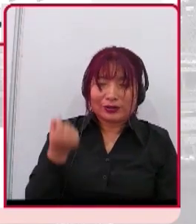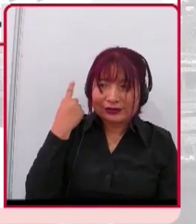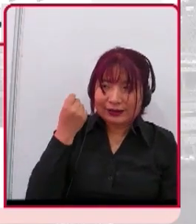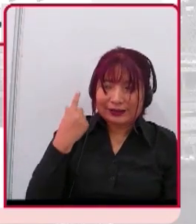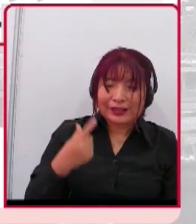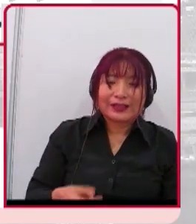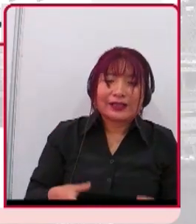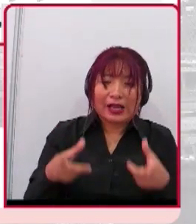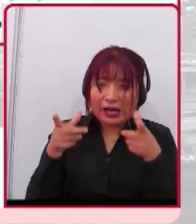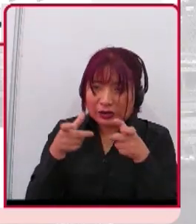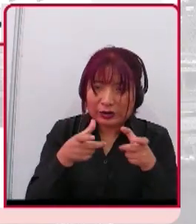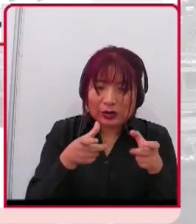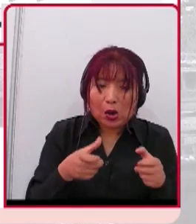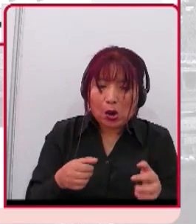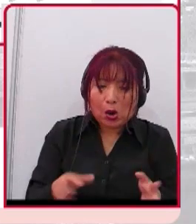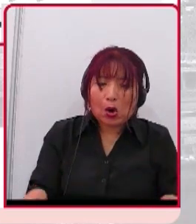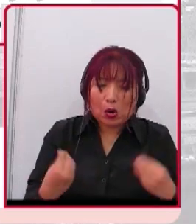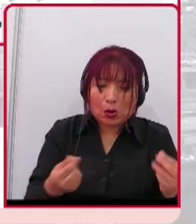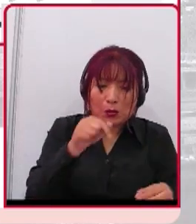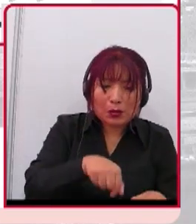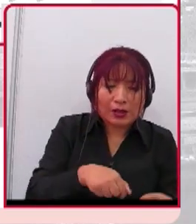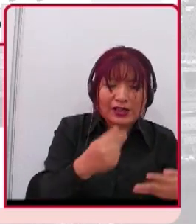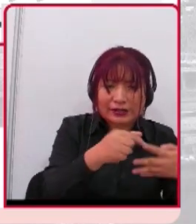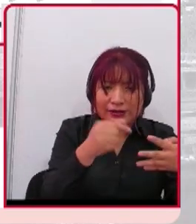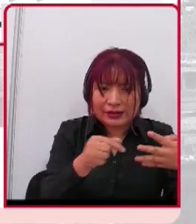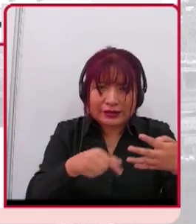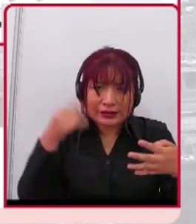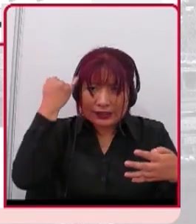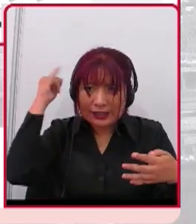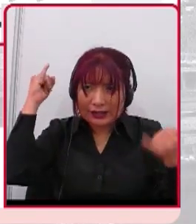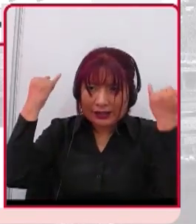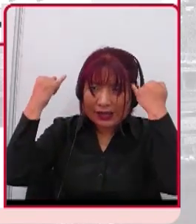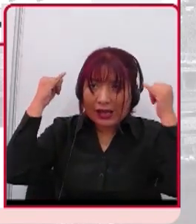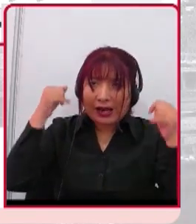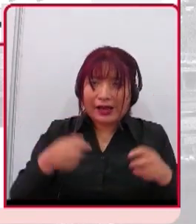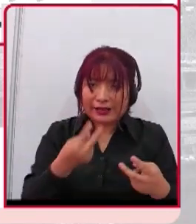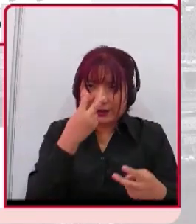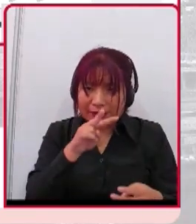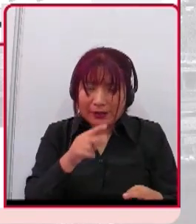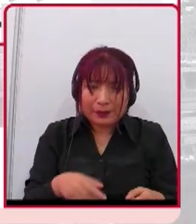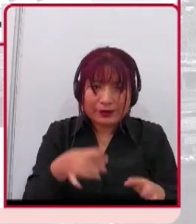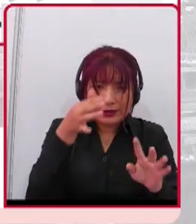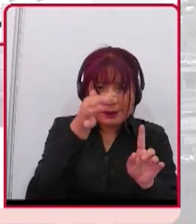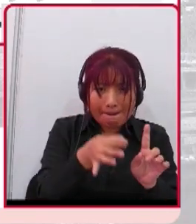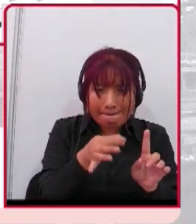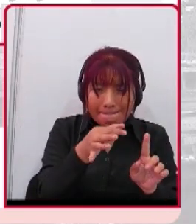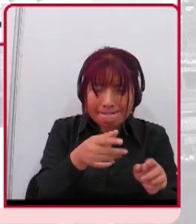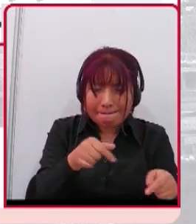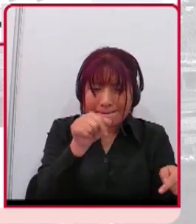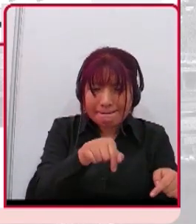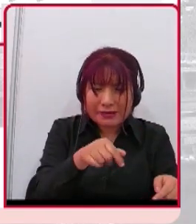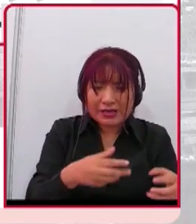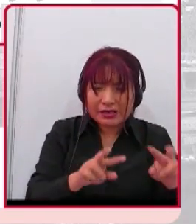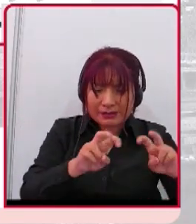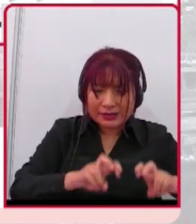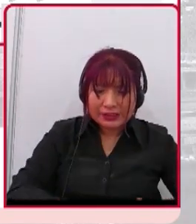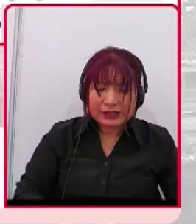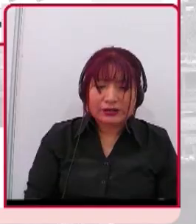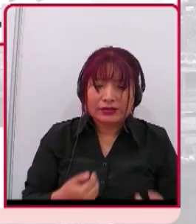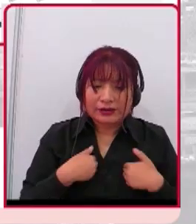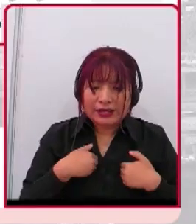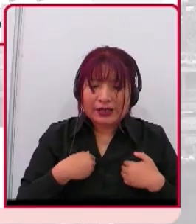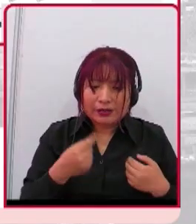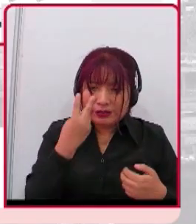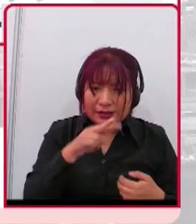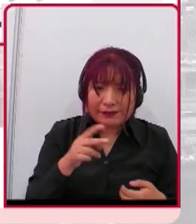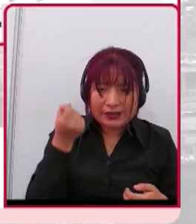variables o parámetros ya implementados, mejorados, sean sostenibles en el tiempo. Para eso nos agenciamos en cartas de